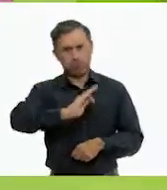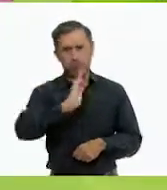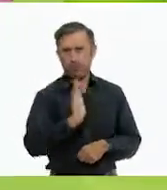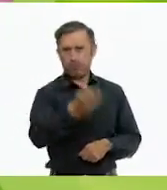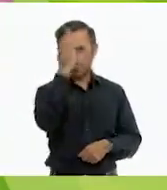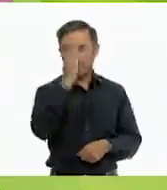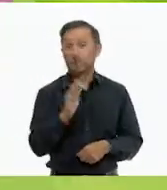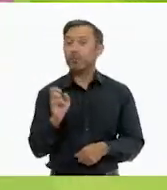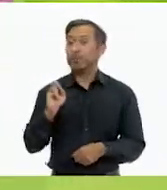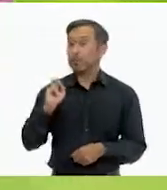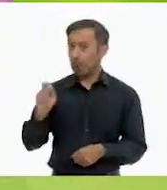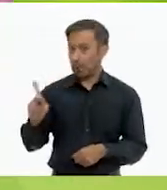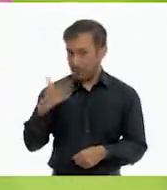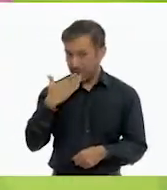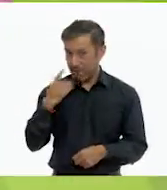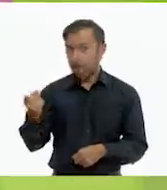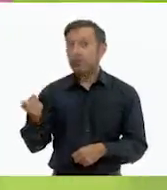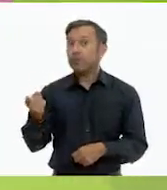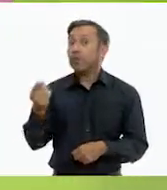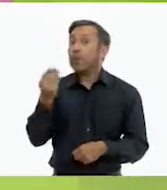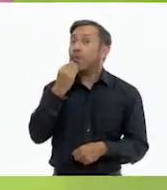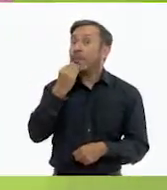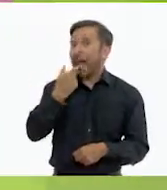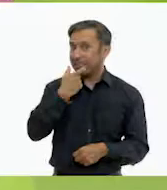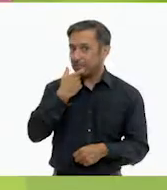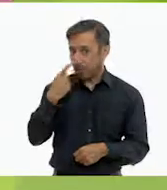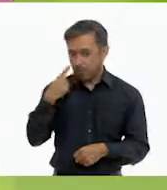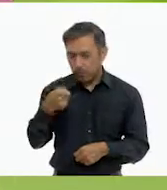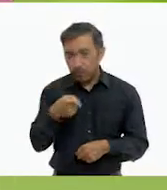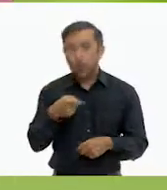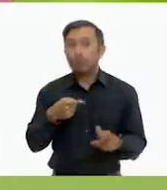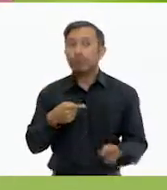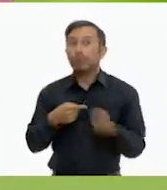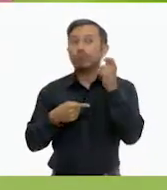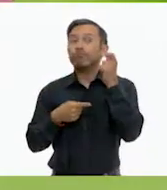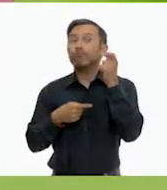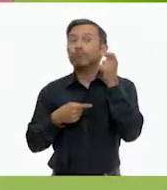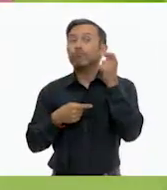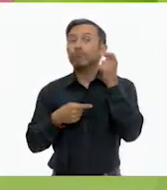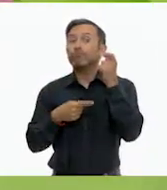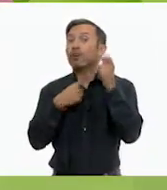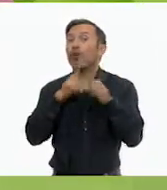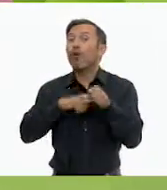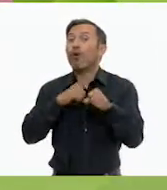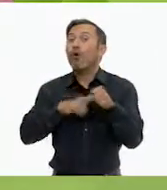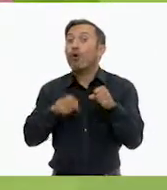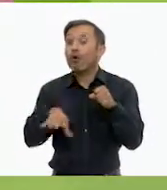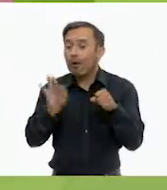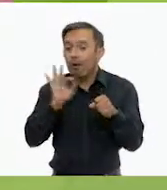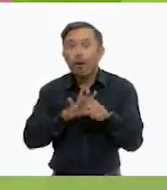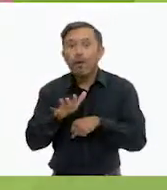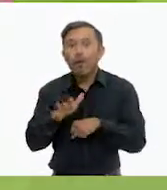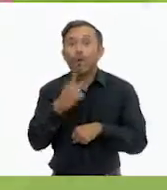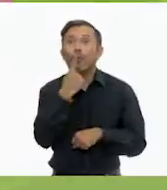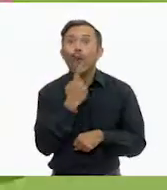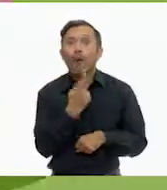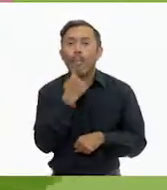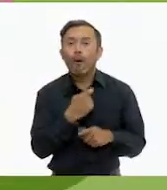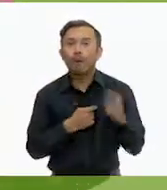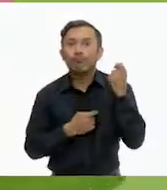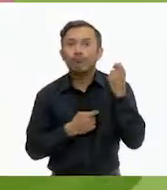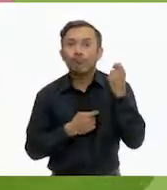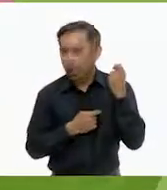Bueno, aquí vamos. Come Galletas, el color que debes comer es rojo. ¡Rojo! ¡Muy rojo.